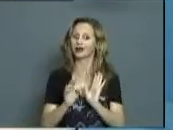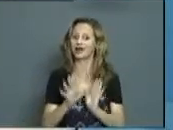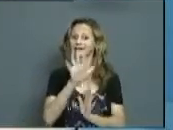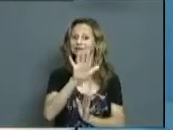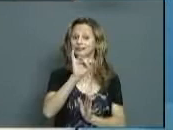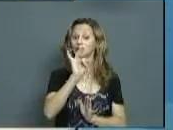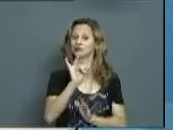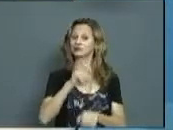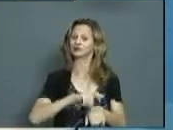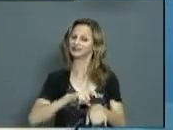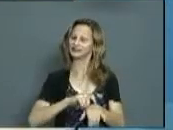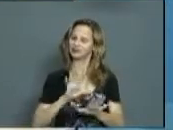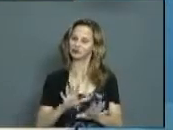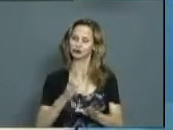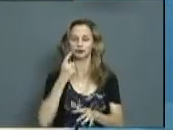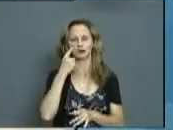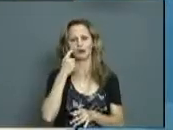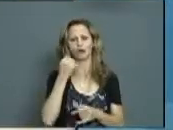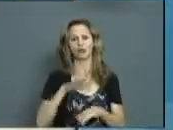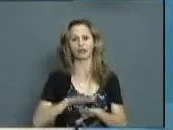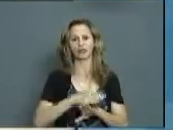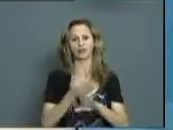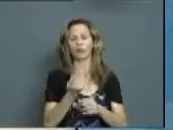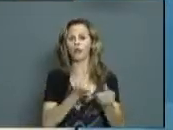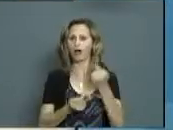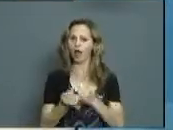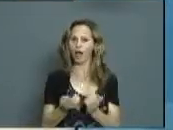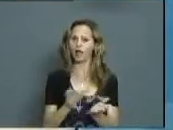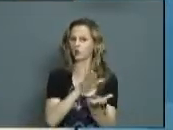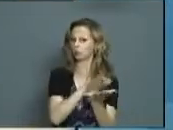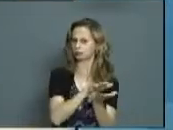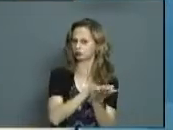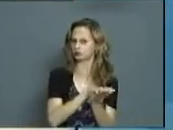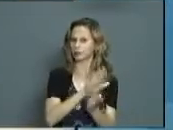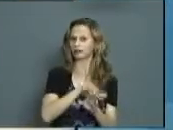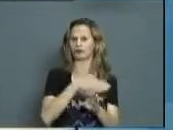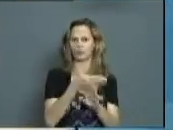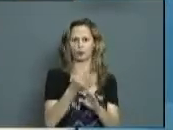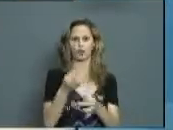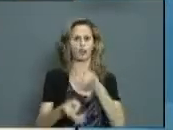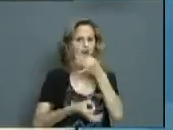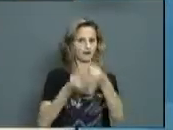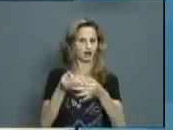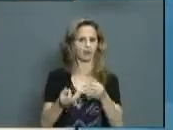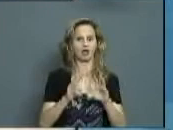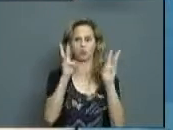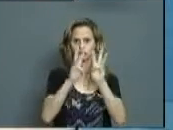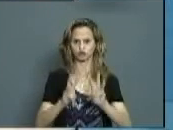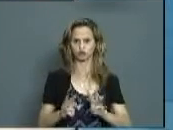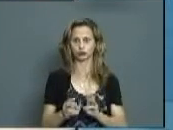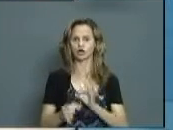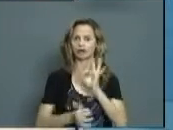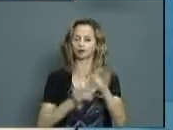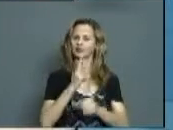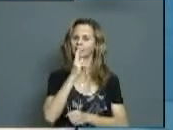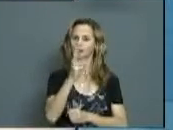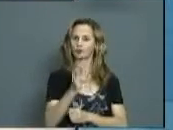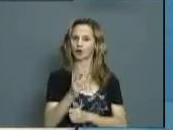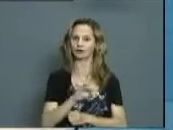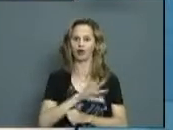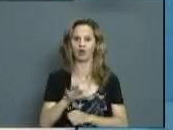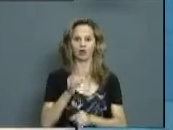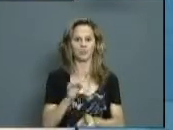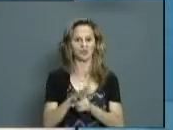57 minutos. La restante, como siempre, si hay alguna preocupación, las vamos a tramitar y a través de las redes sociales vamos a dar respuesta. Estamos listos